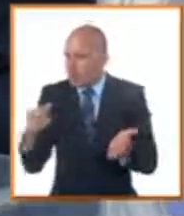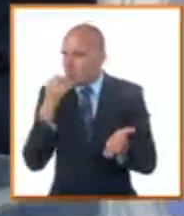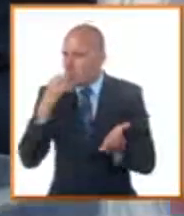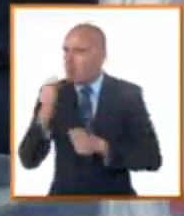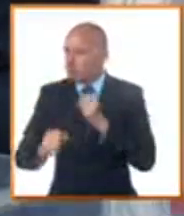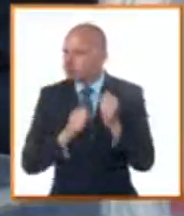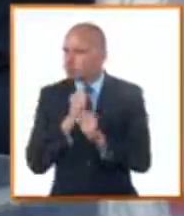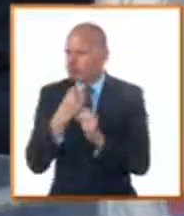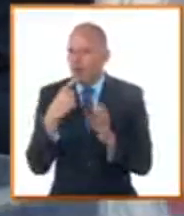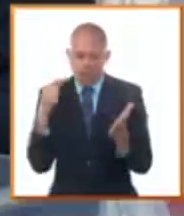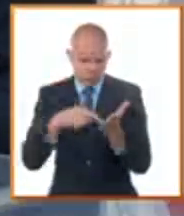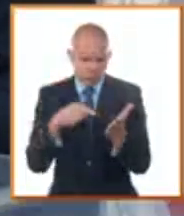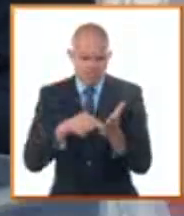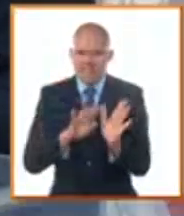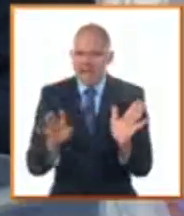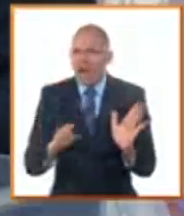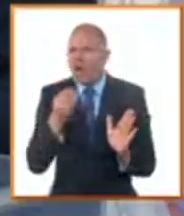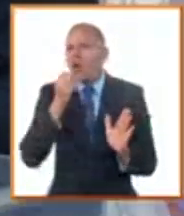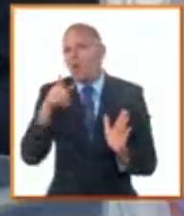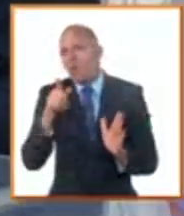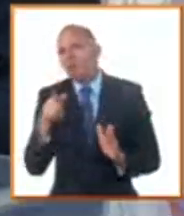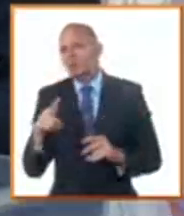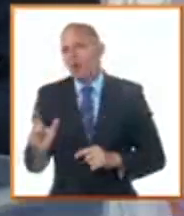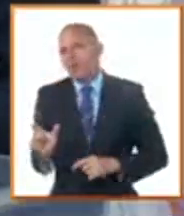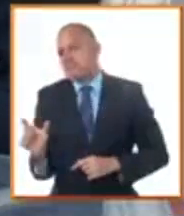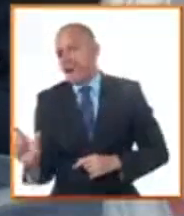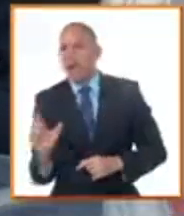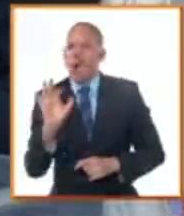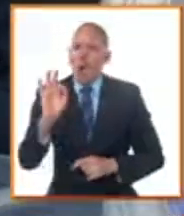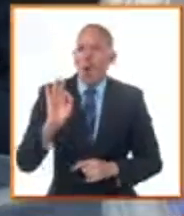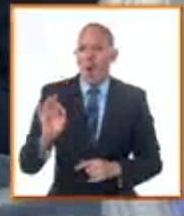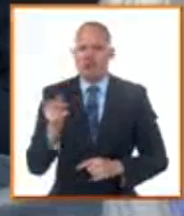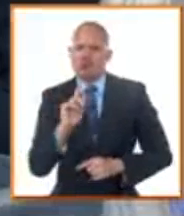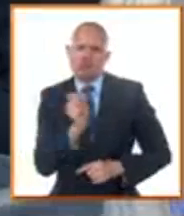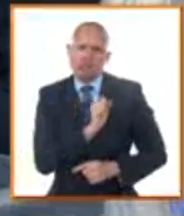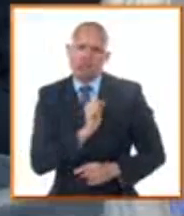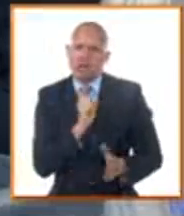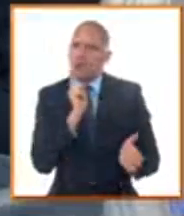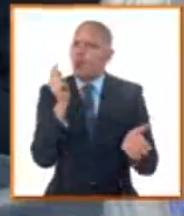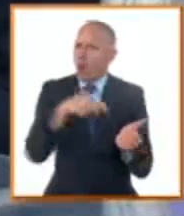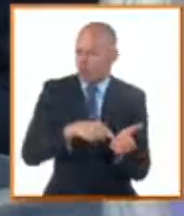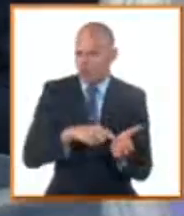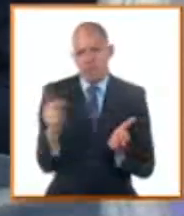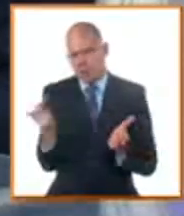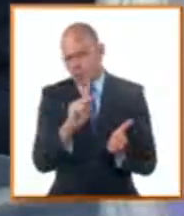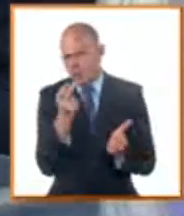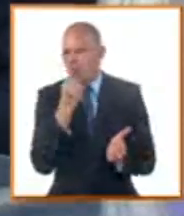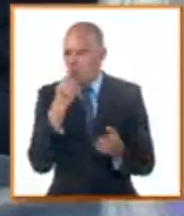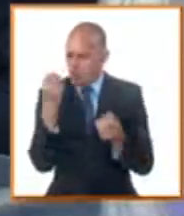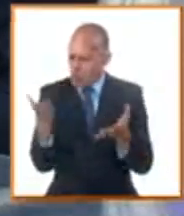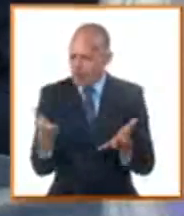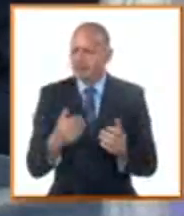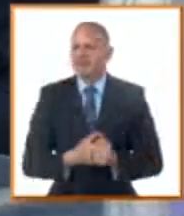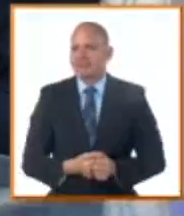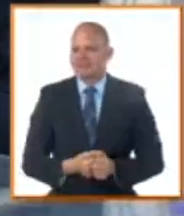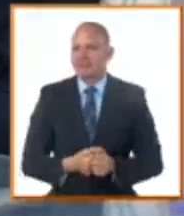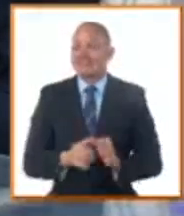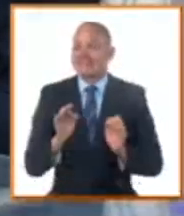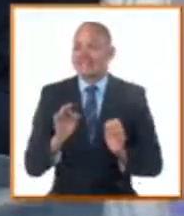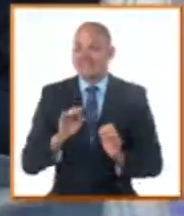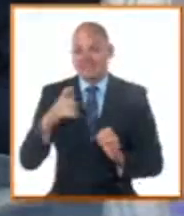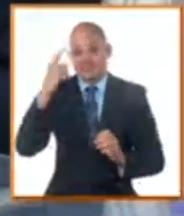que usan la parte tradicional, bueno, las tarjetas bancarias. Esto es un aspecto importante y que consideramos que